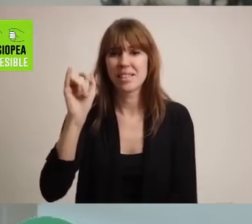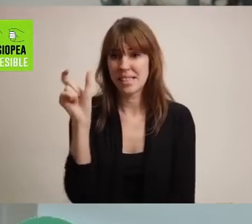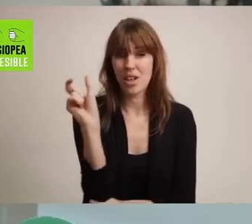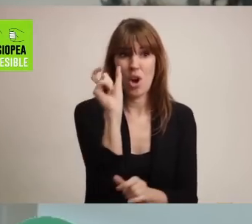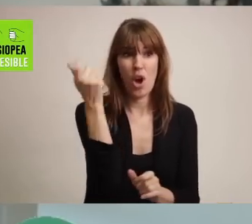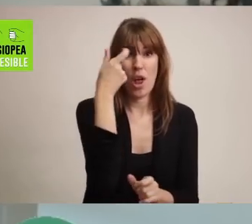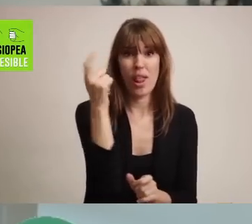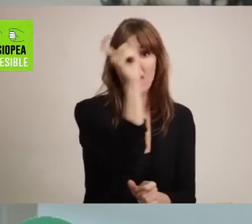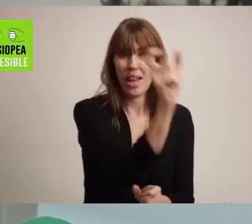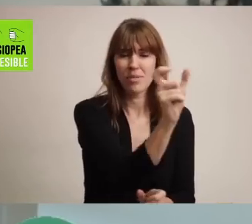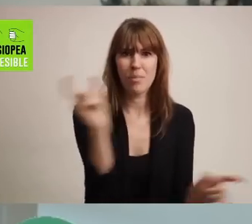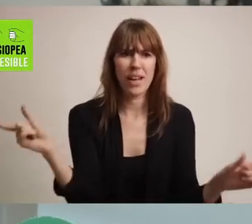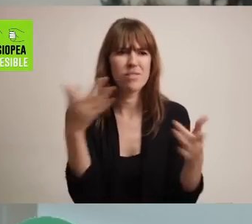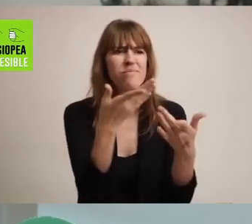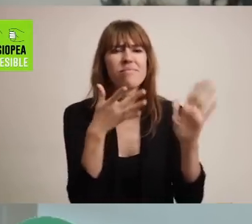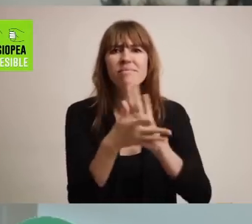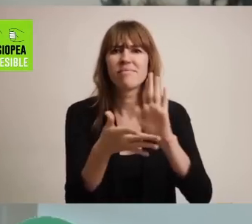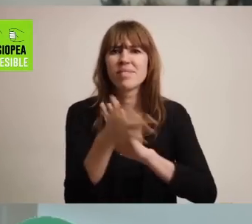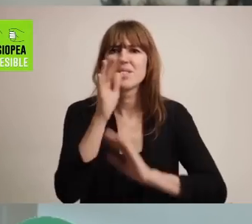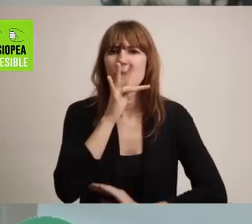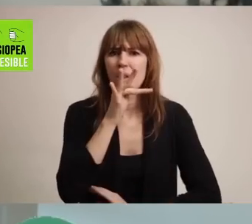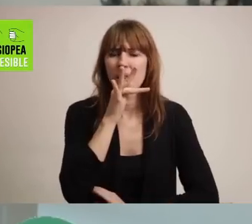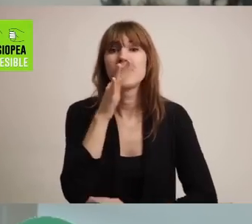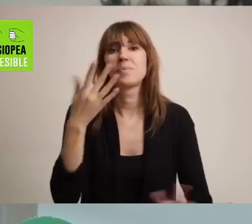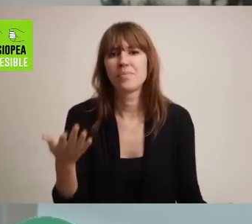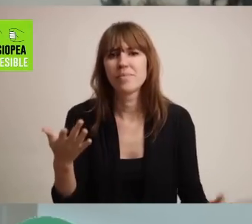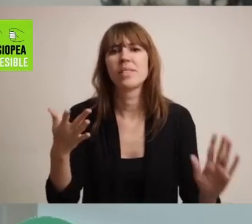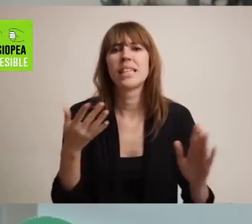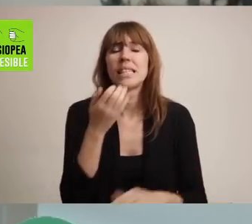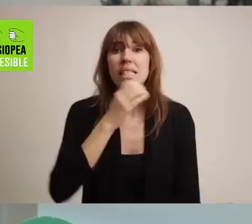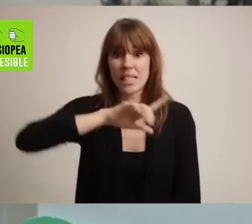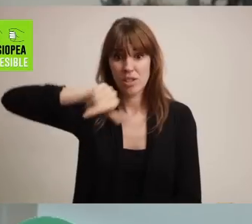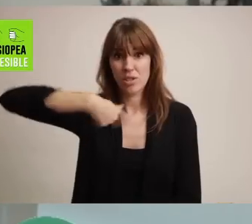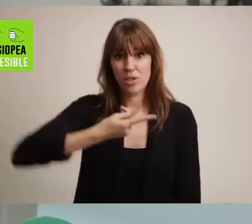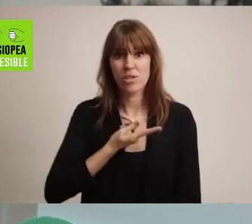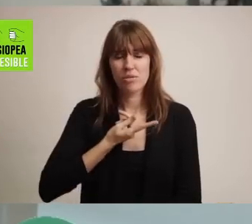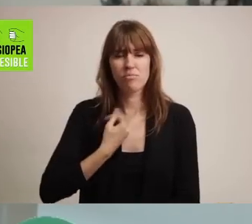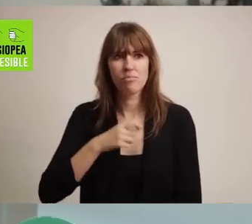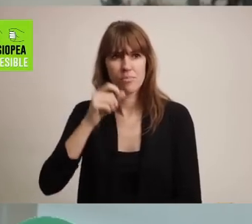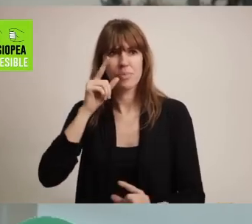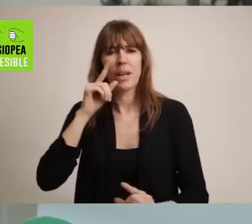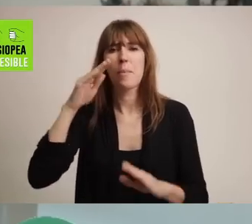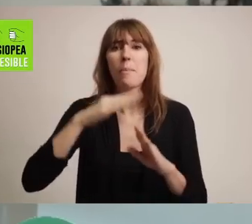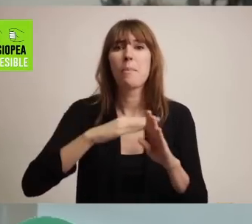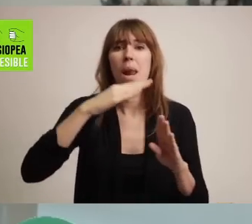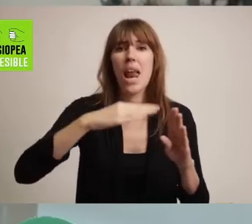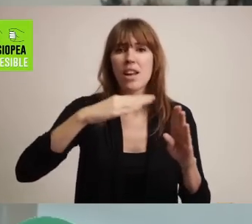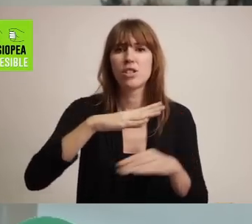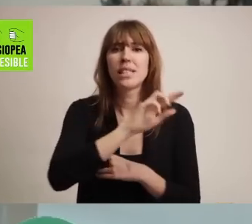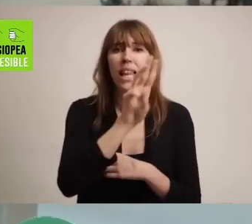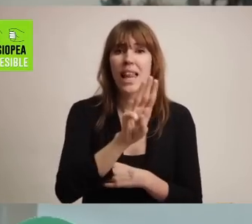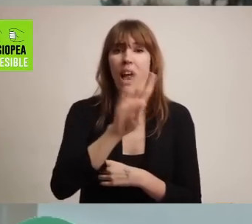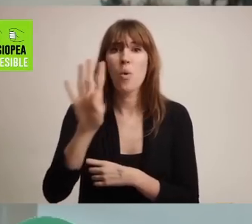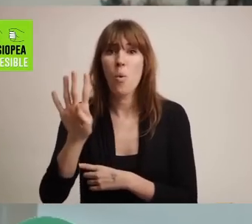universal. Porque claro, si nosotros entendemos que nuestros planos de tercera a cuarta están metidos dentro de una